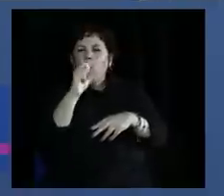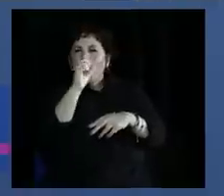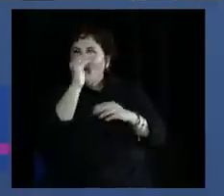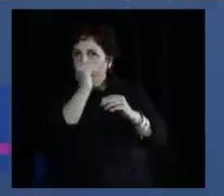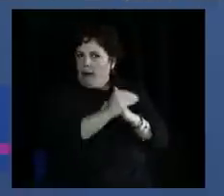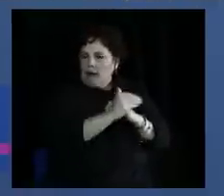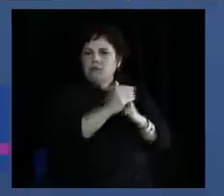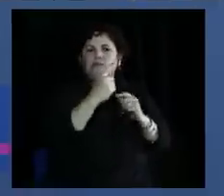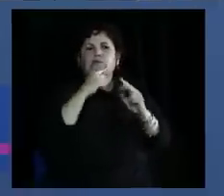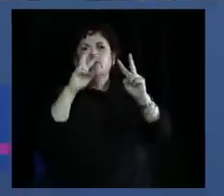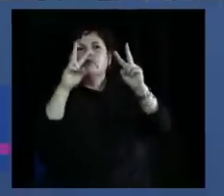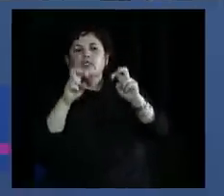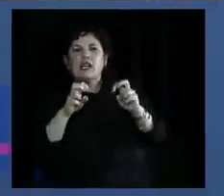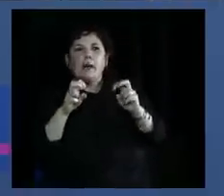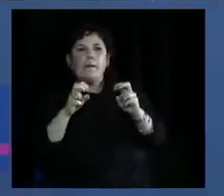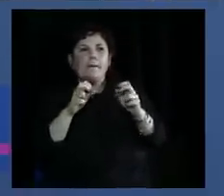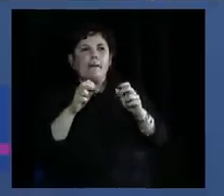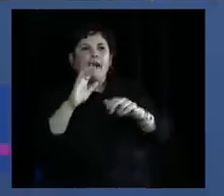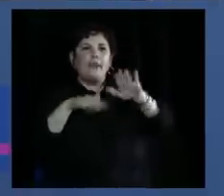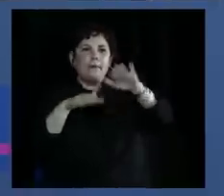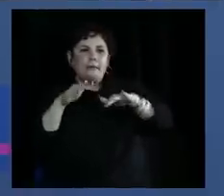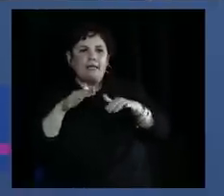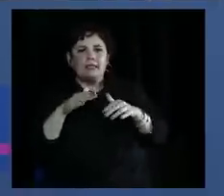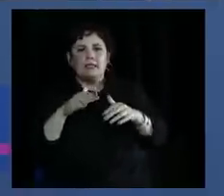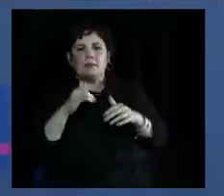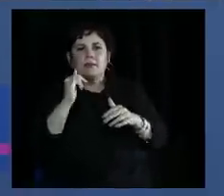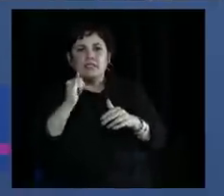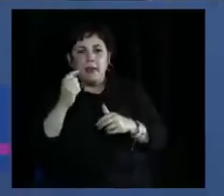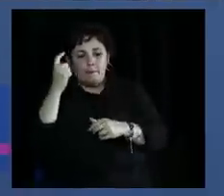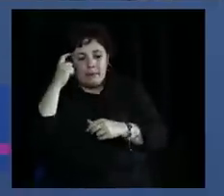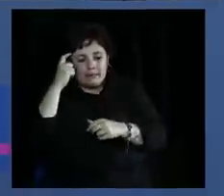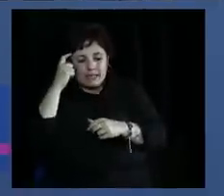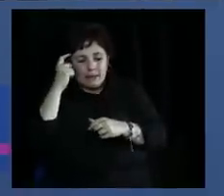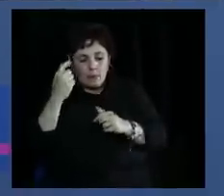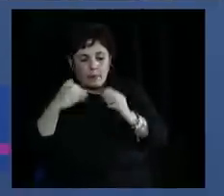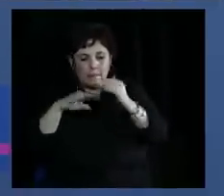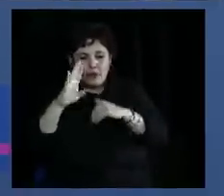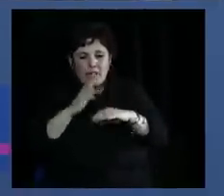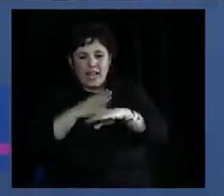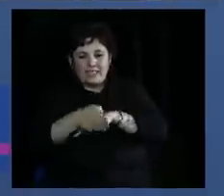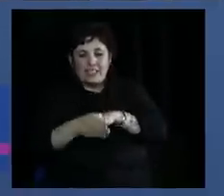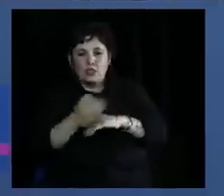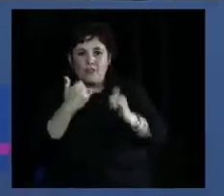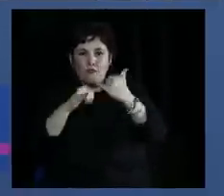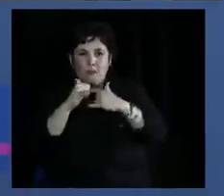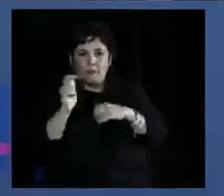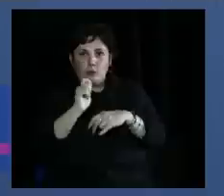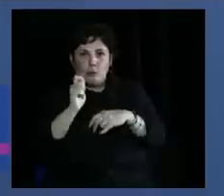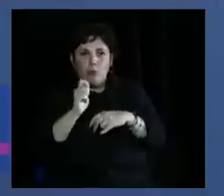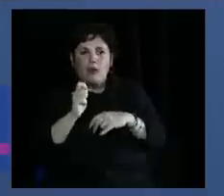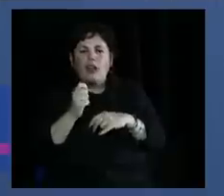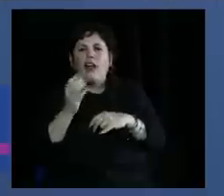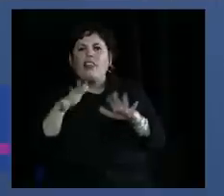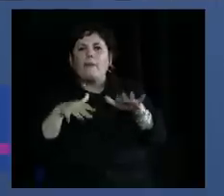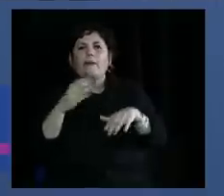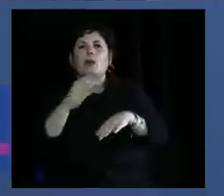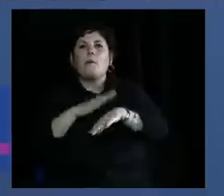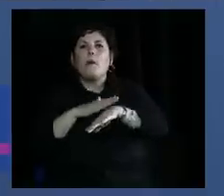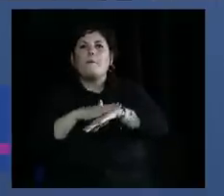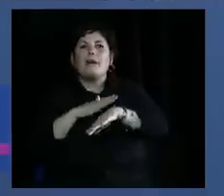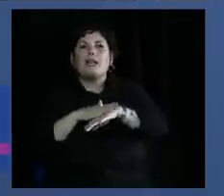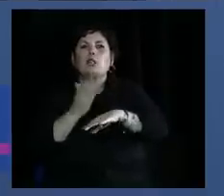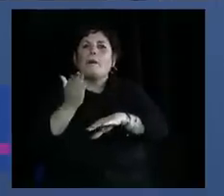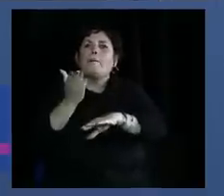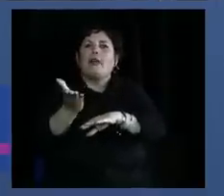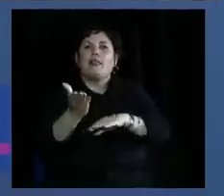vemos que es un tema de repartido, porque también si pensamos que la mayoría son de acceso a información pública, también depende de en qué momento se registró el